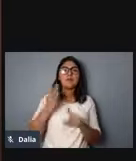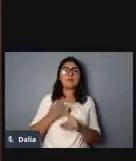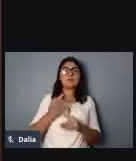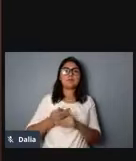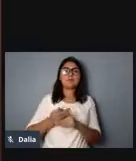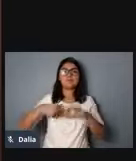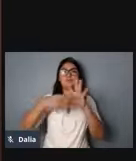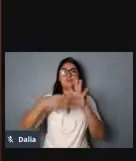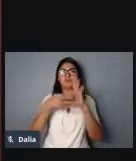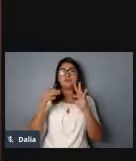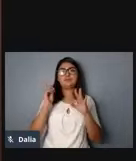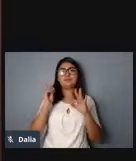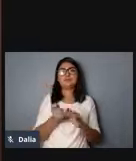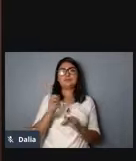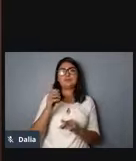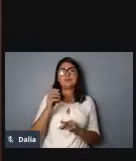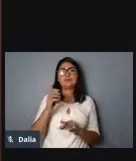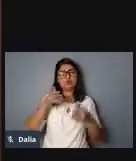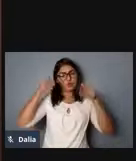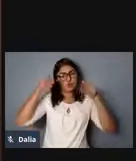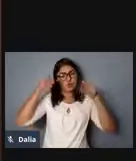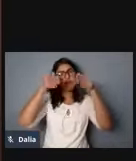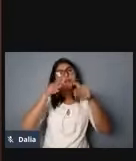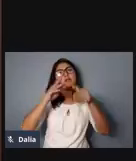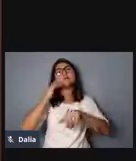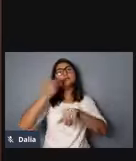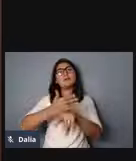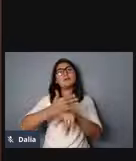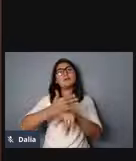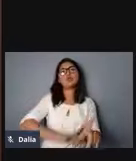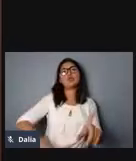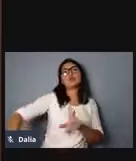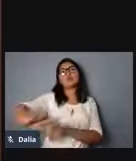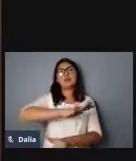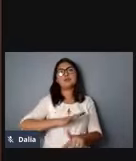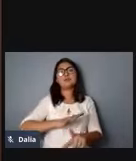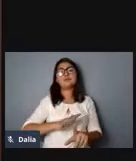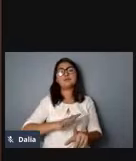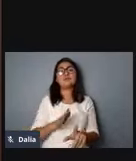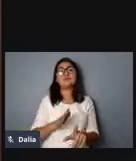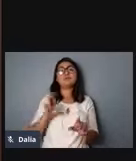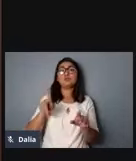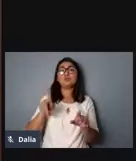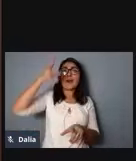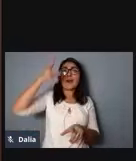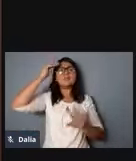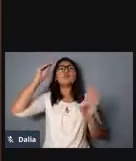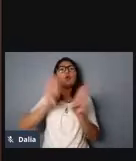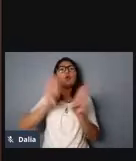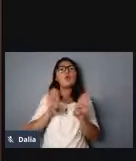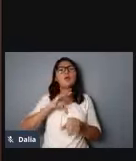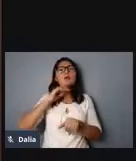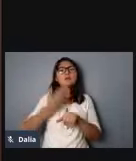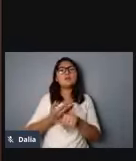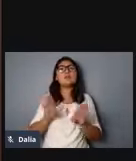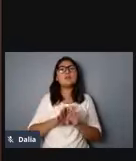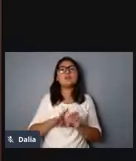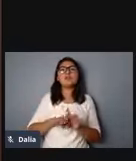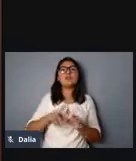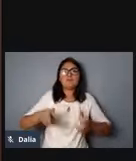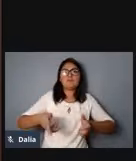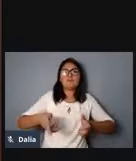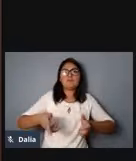social, que se adquiere al desarrollar otros conocimientos, desarrollar otras habilidades que me